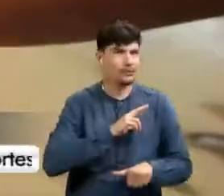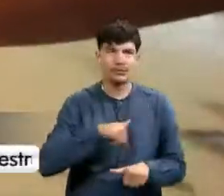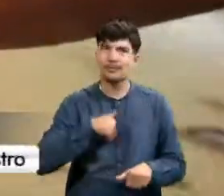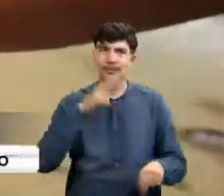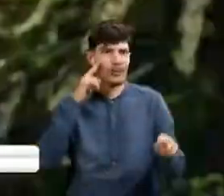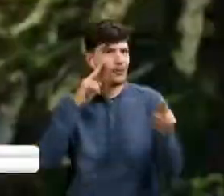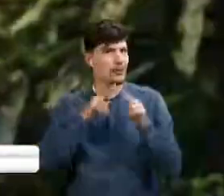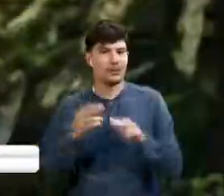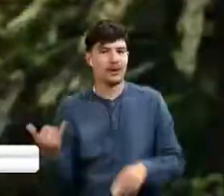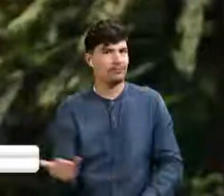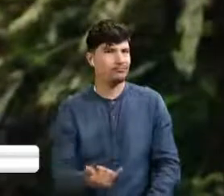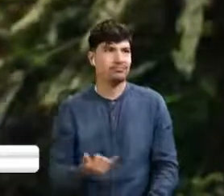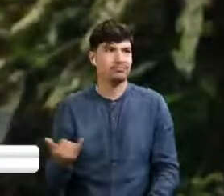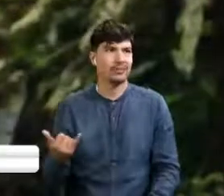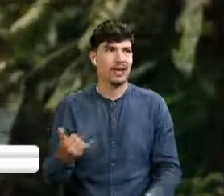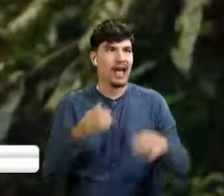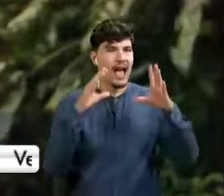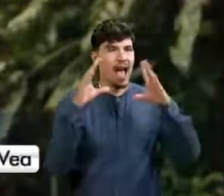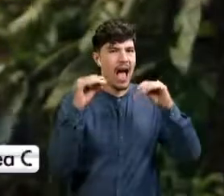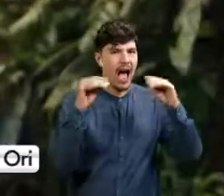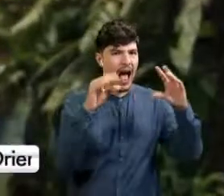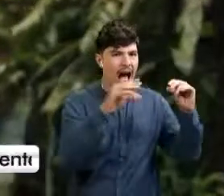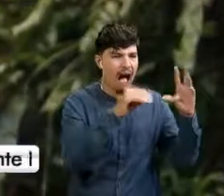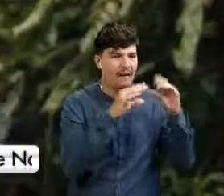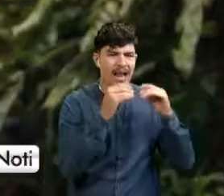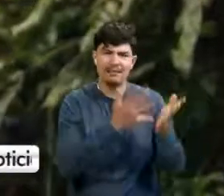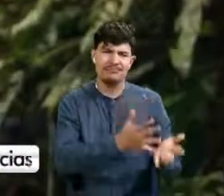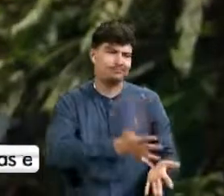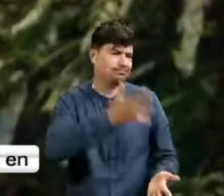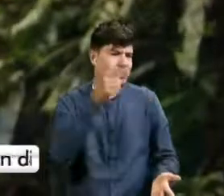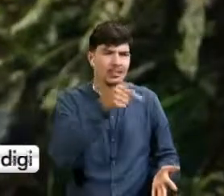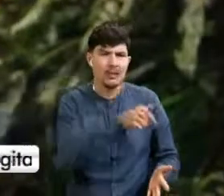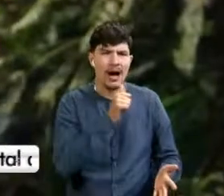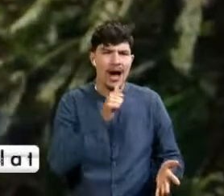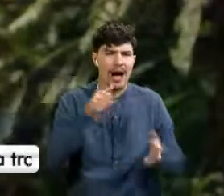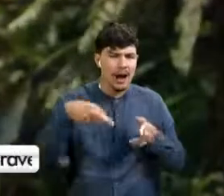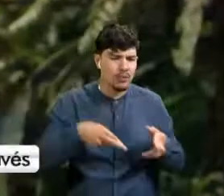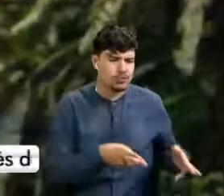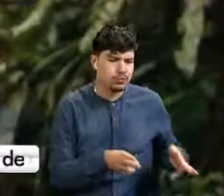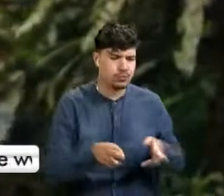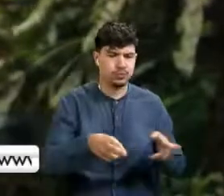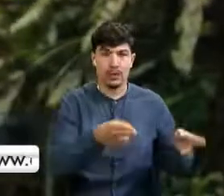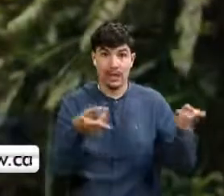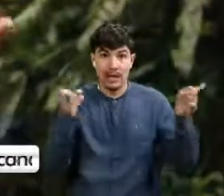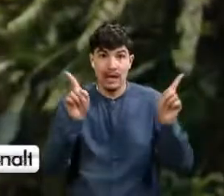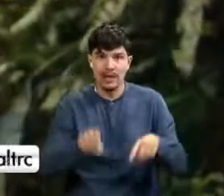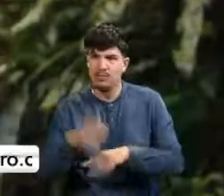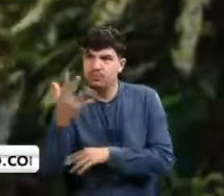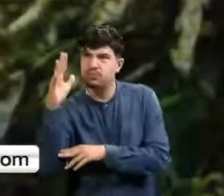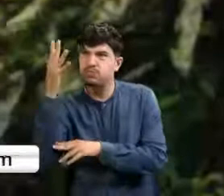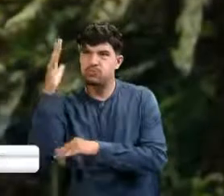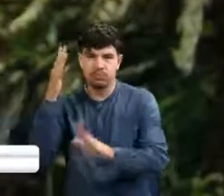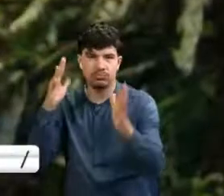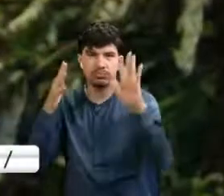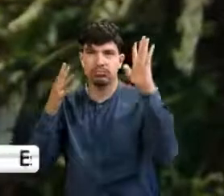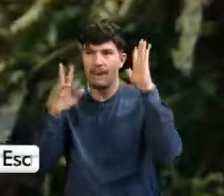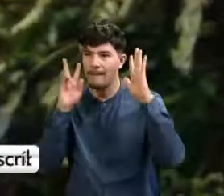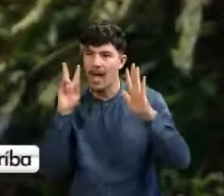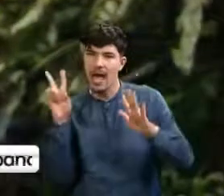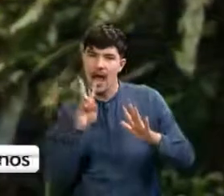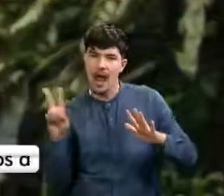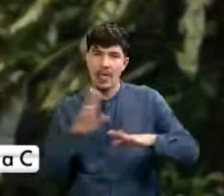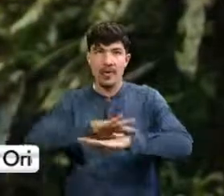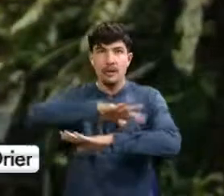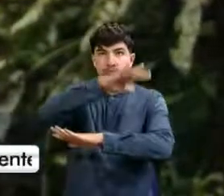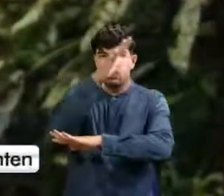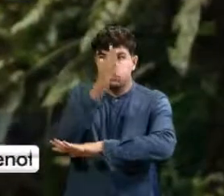su existencia. Se habla de la riqueza de sus aguas y del verdor y exuberancia de los cerros